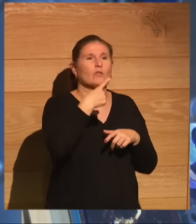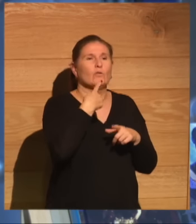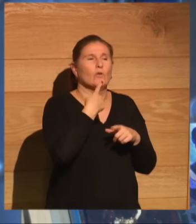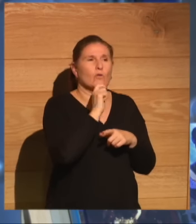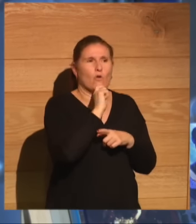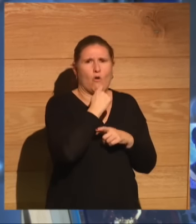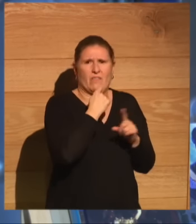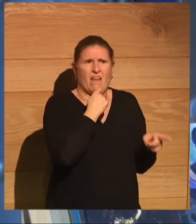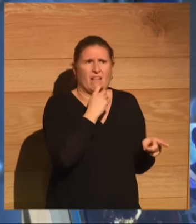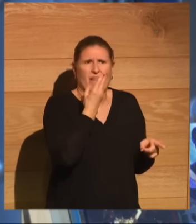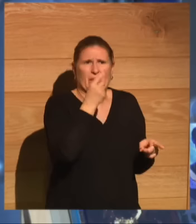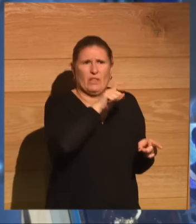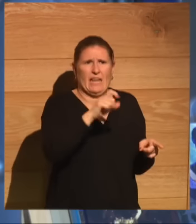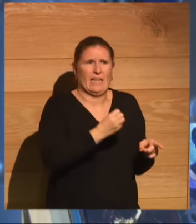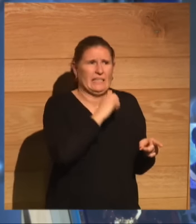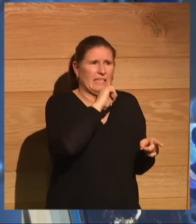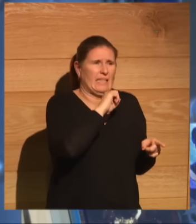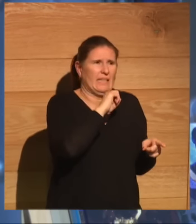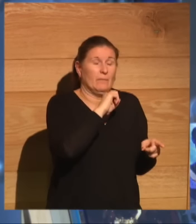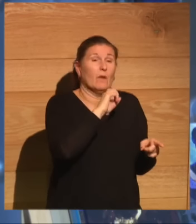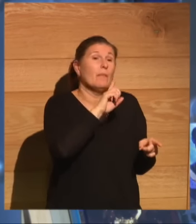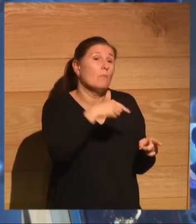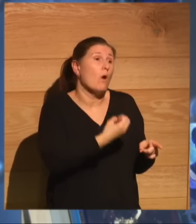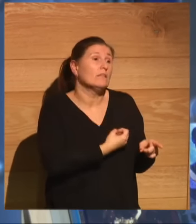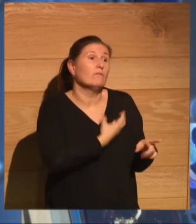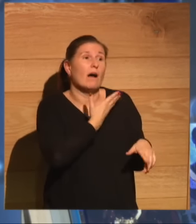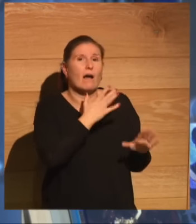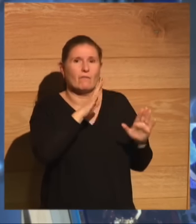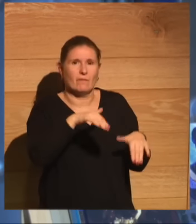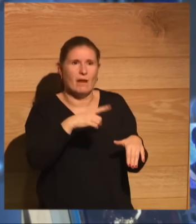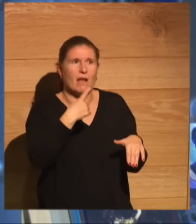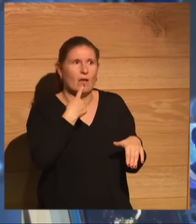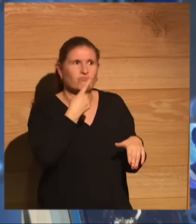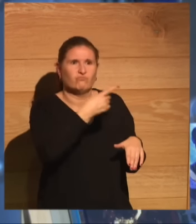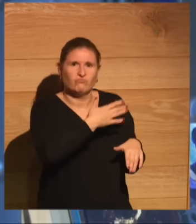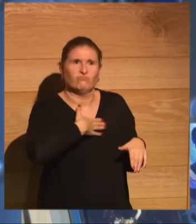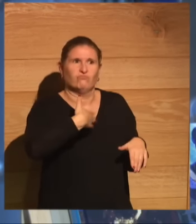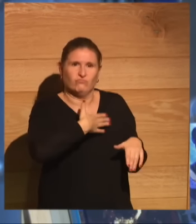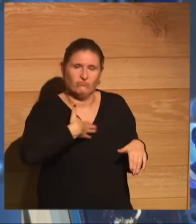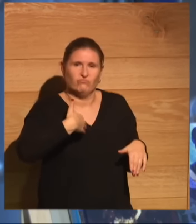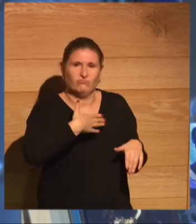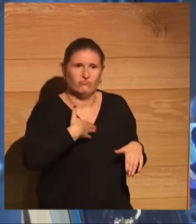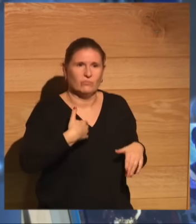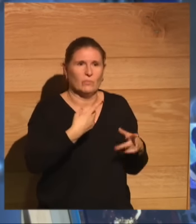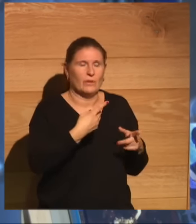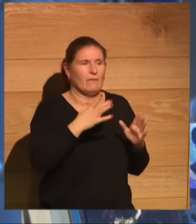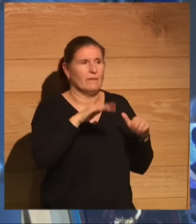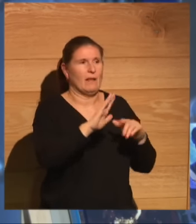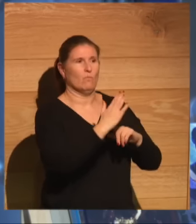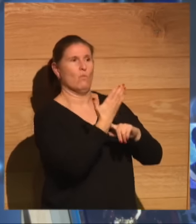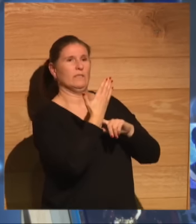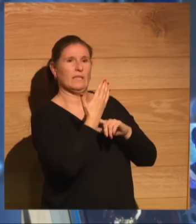antes de verlo, aunque esos mismos fans 4 años después están dándole el Neil Obstadt y diciendo que haga más cosas Keaton, porque consigue